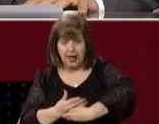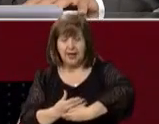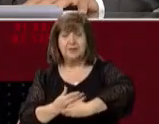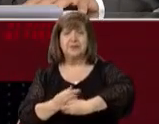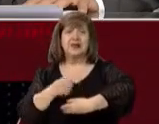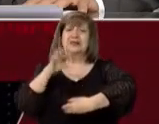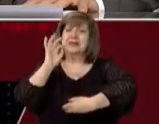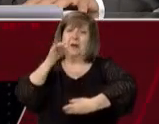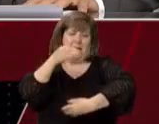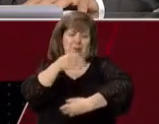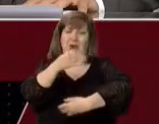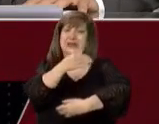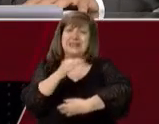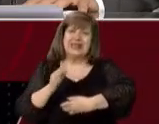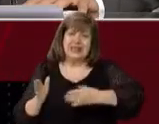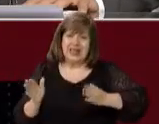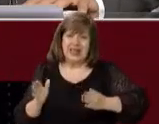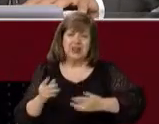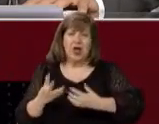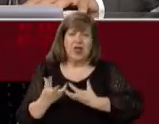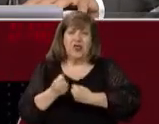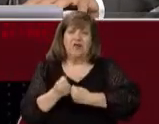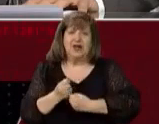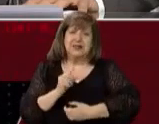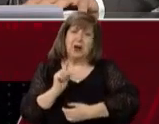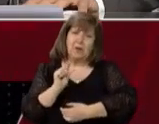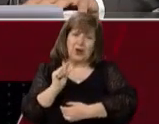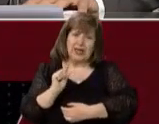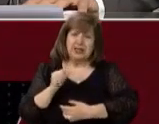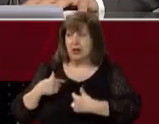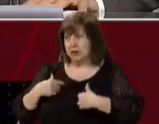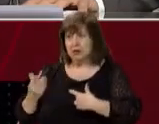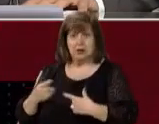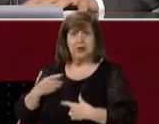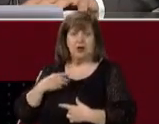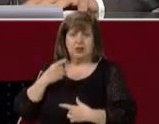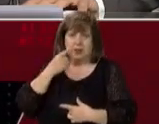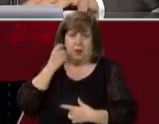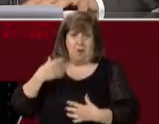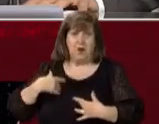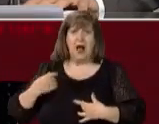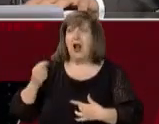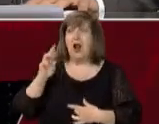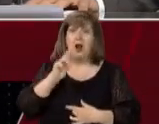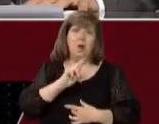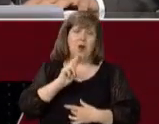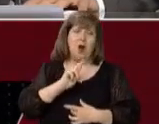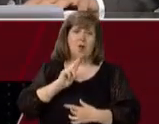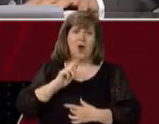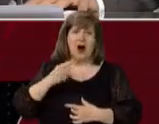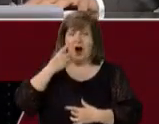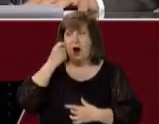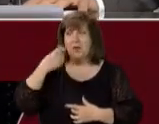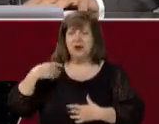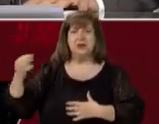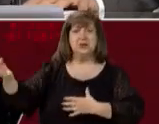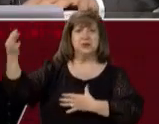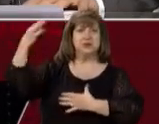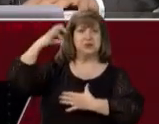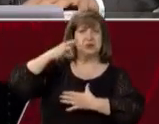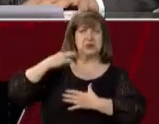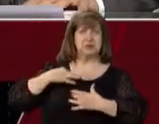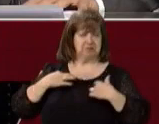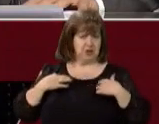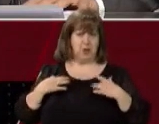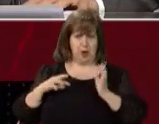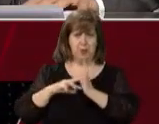sistema inmune y de defensas no funciona igual que el nuestro, y quizás un virus que a nosotros nos produce un resfrío, a ese lactante le va a producir